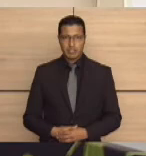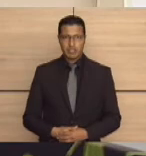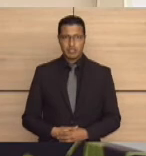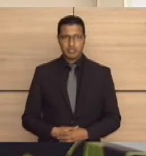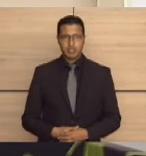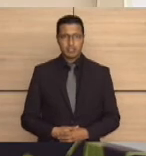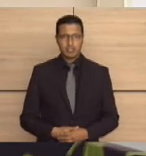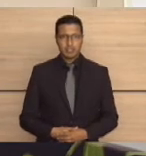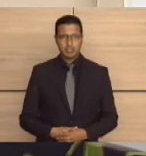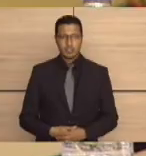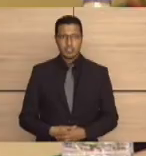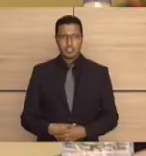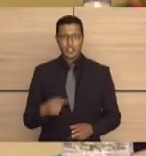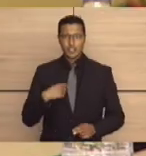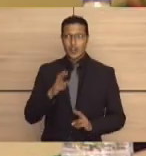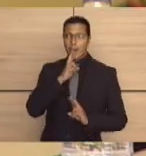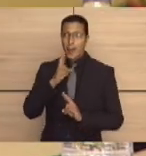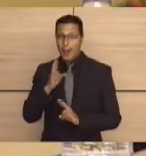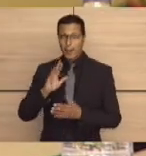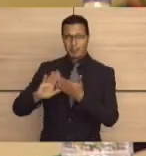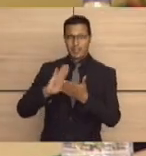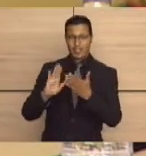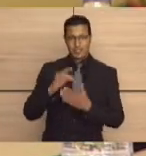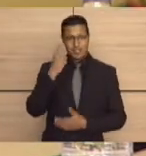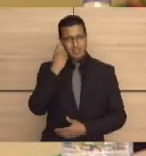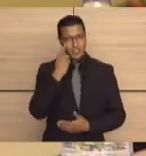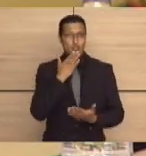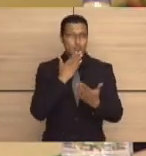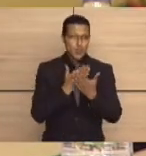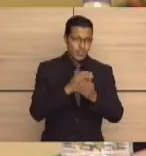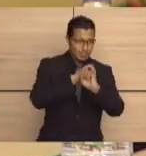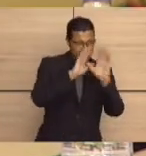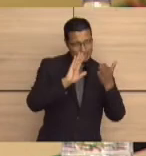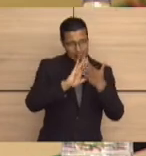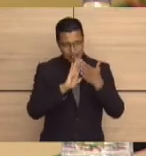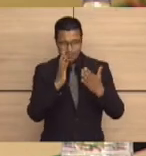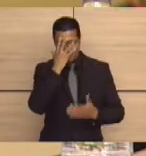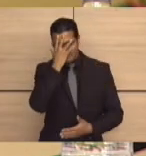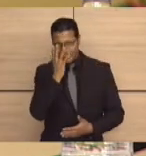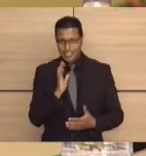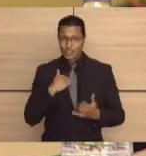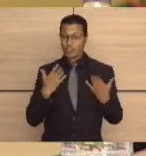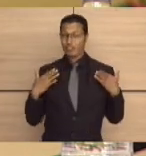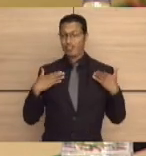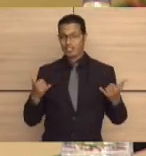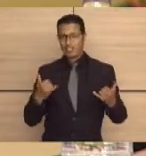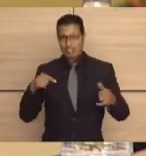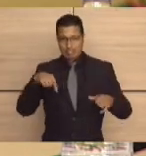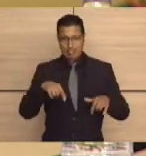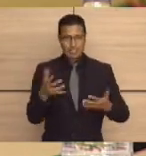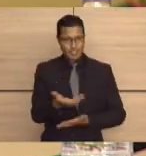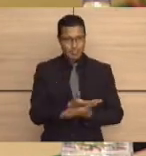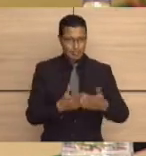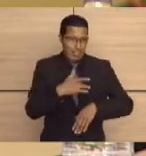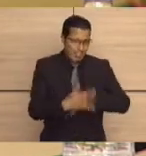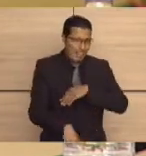Por el afán de querer contestar, no saludé al comienzo, así que me disculpan. Estoy muy feliz de poder estar aquí con ustedes, un poco